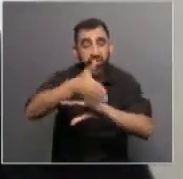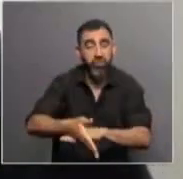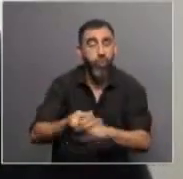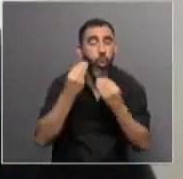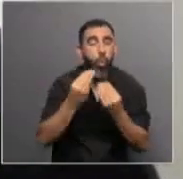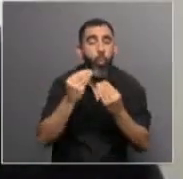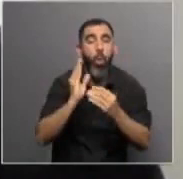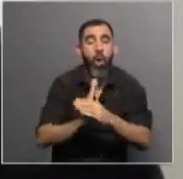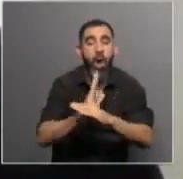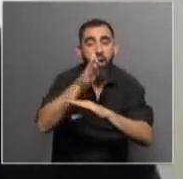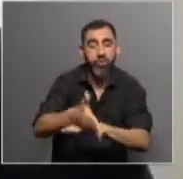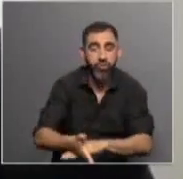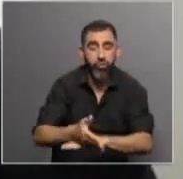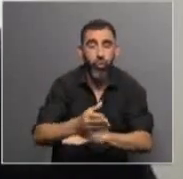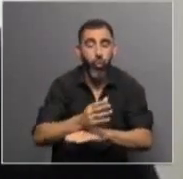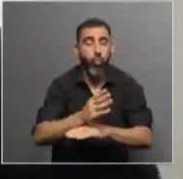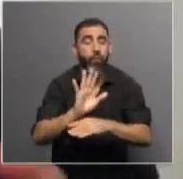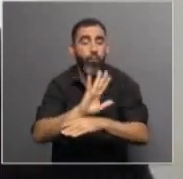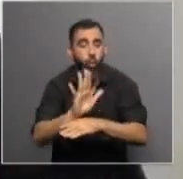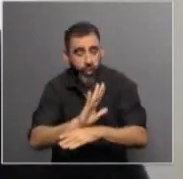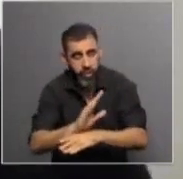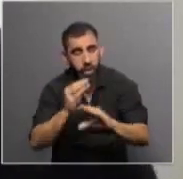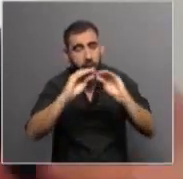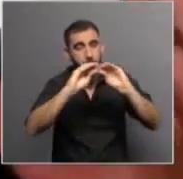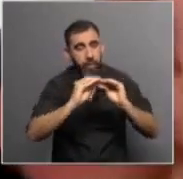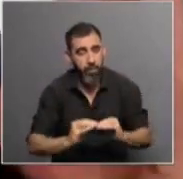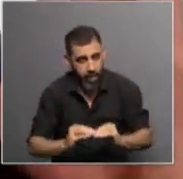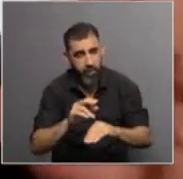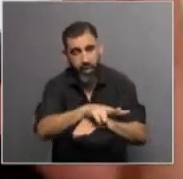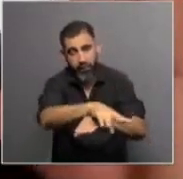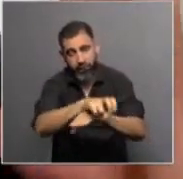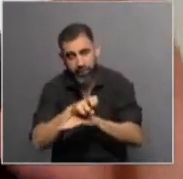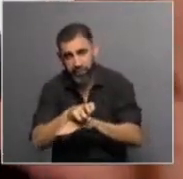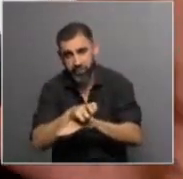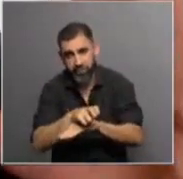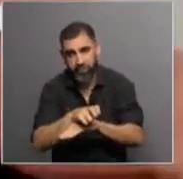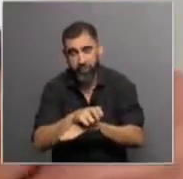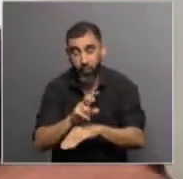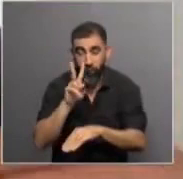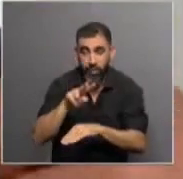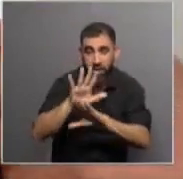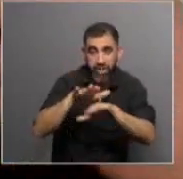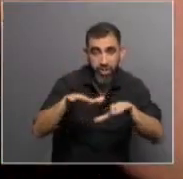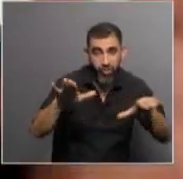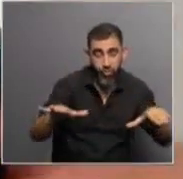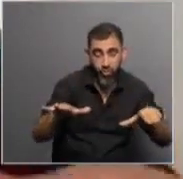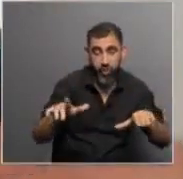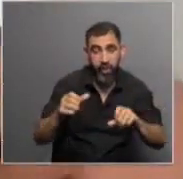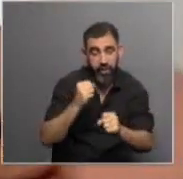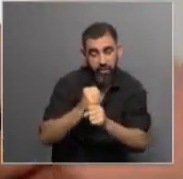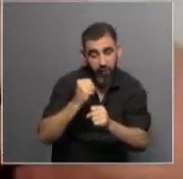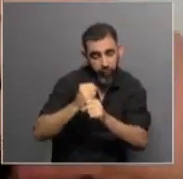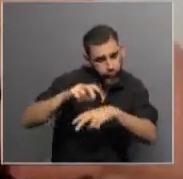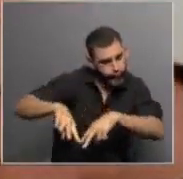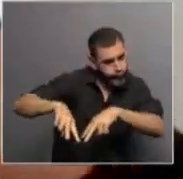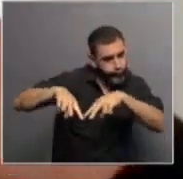es una vía de acceso a la biología, a la matemática, a la física. Es decir, ves chiquilines a los cuales su trabajo